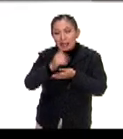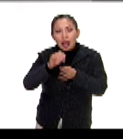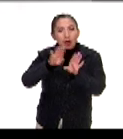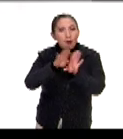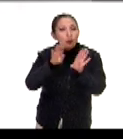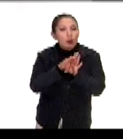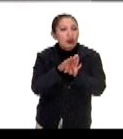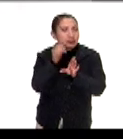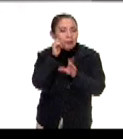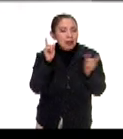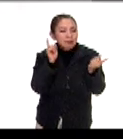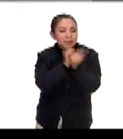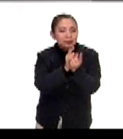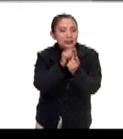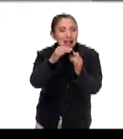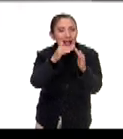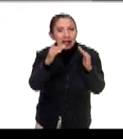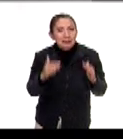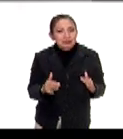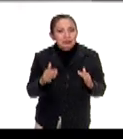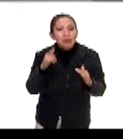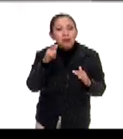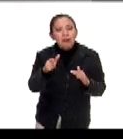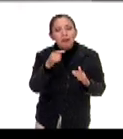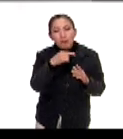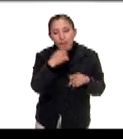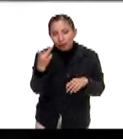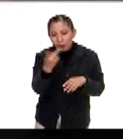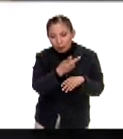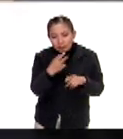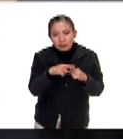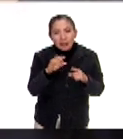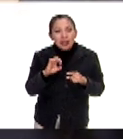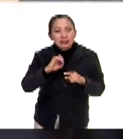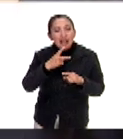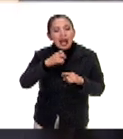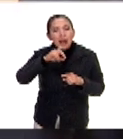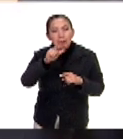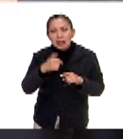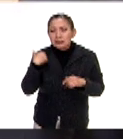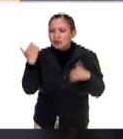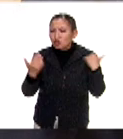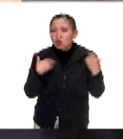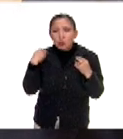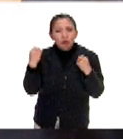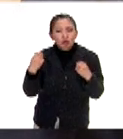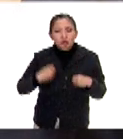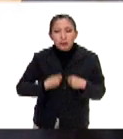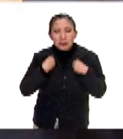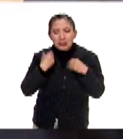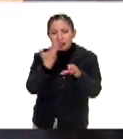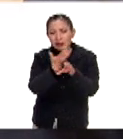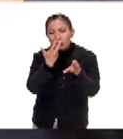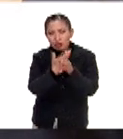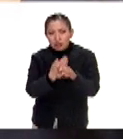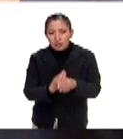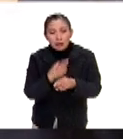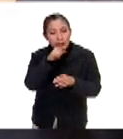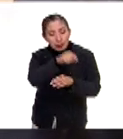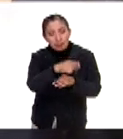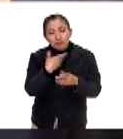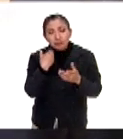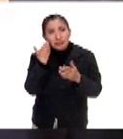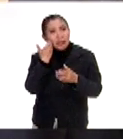como donde se veían, que era la casa de uno de ellos dos. A Chávez disfrutó mucho su vida en Estados Unidos,